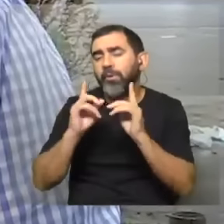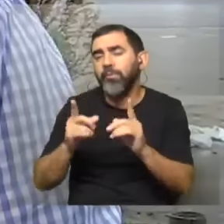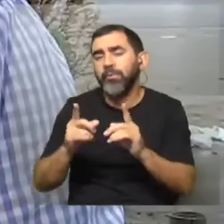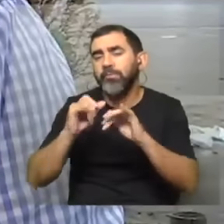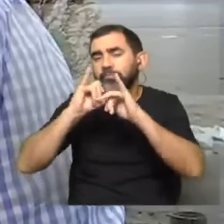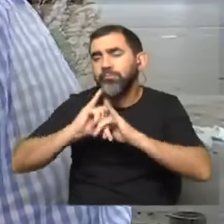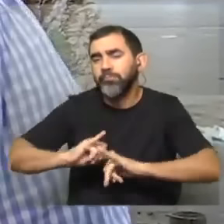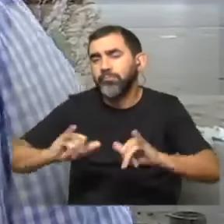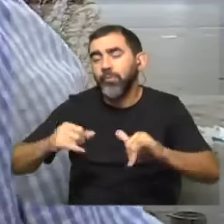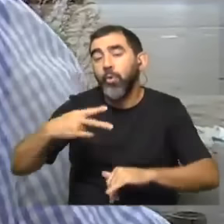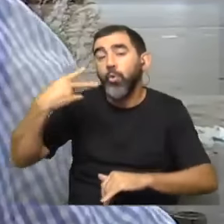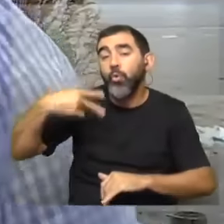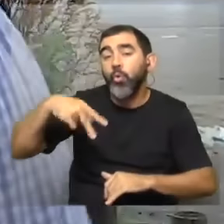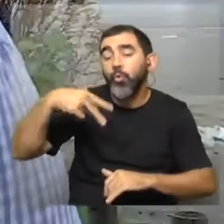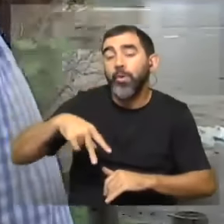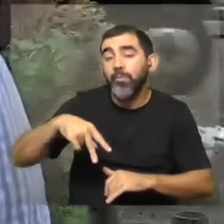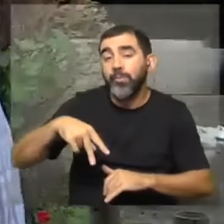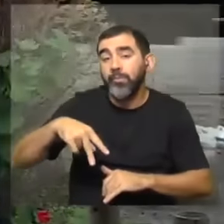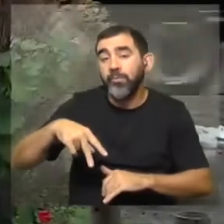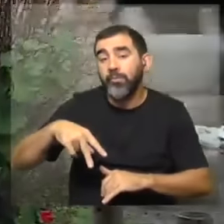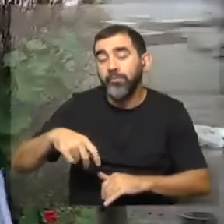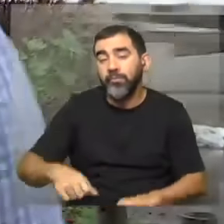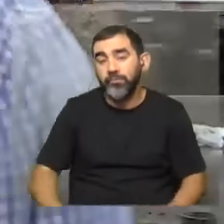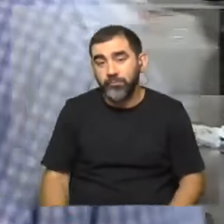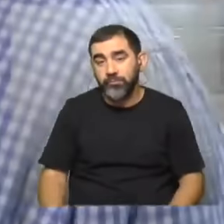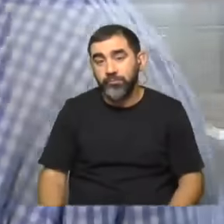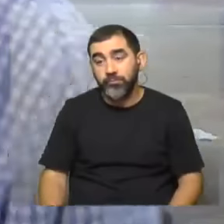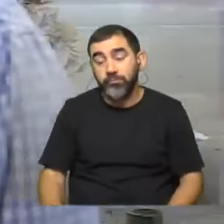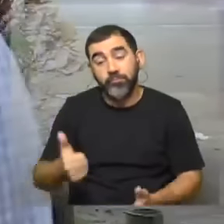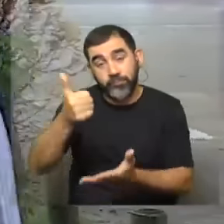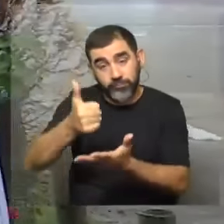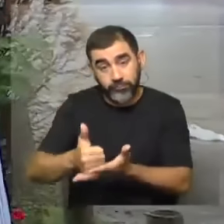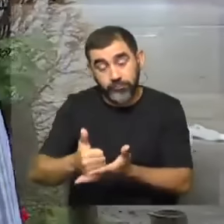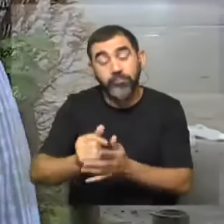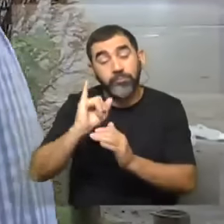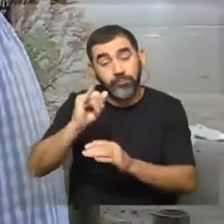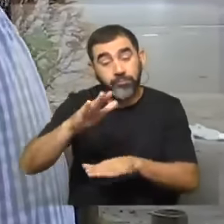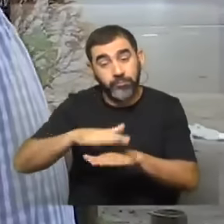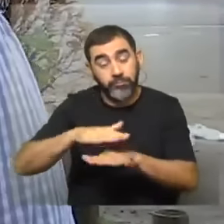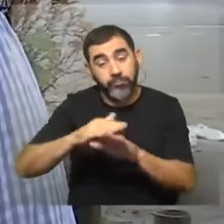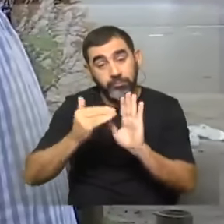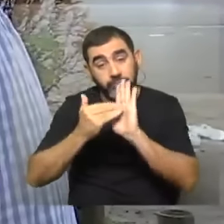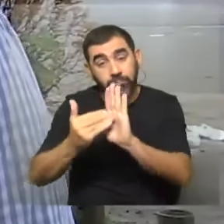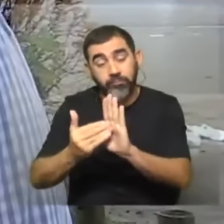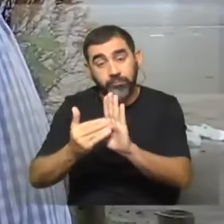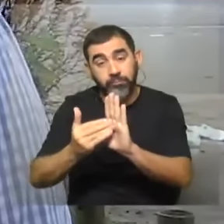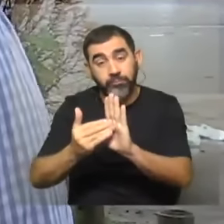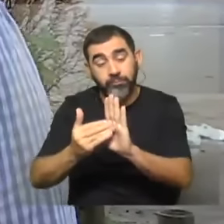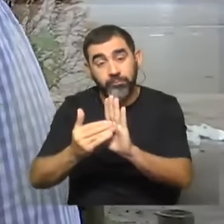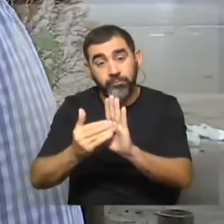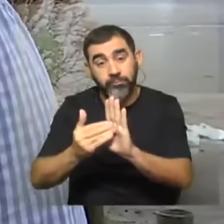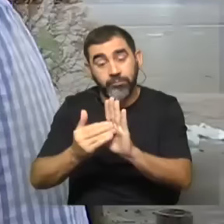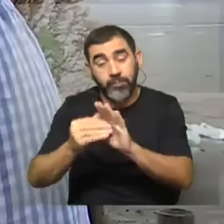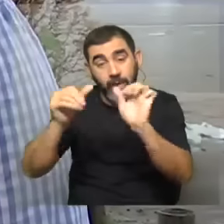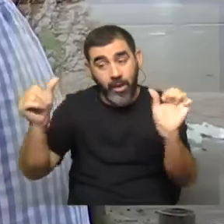lanzamiento fue en noviembre de hecho este estuvo presente en su momento cuando cuando se presentó justamente la redundancia las